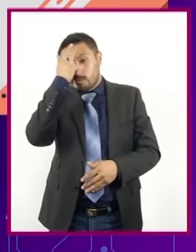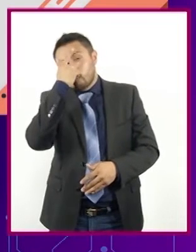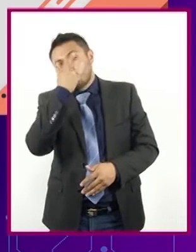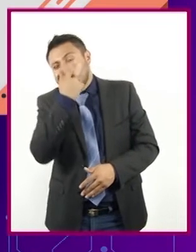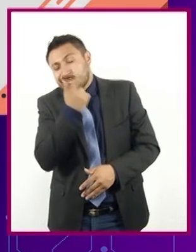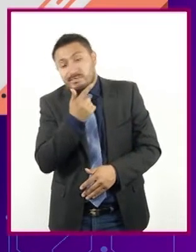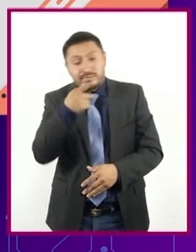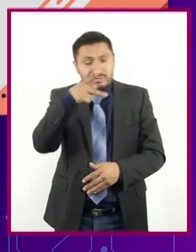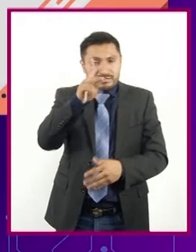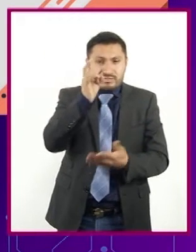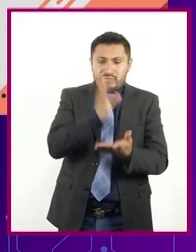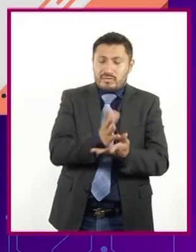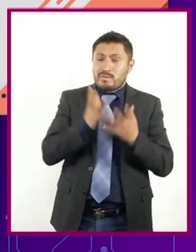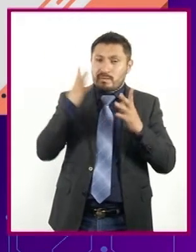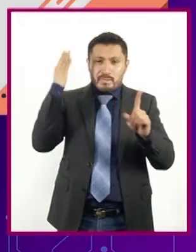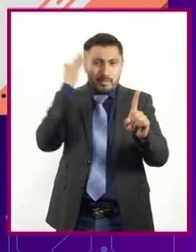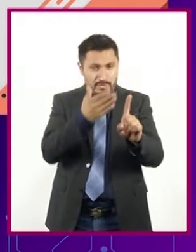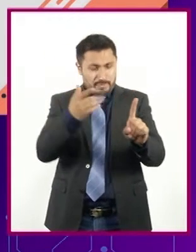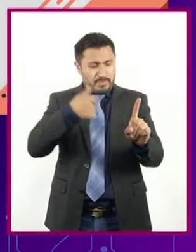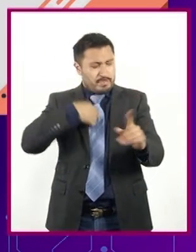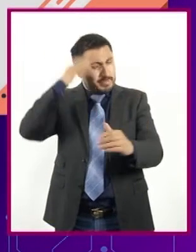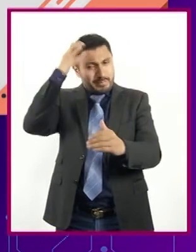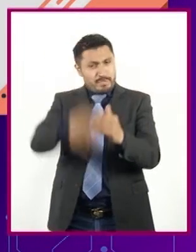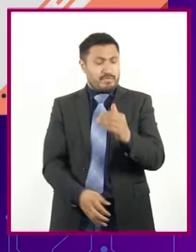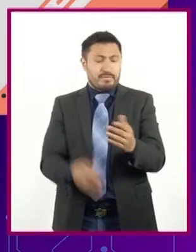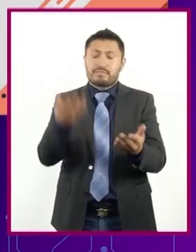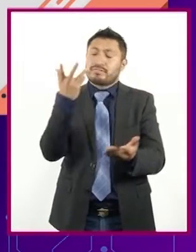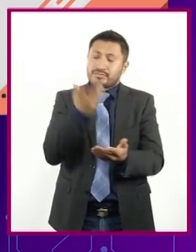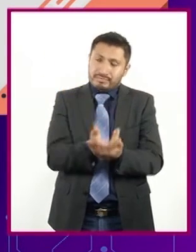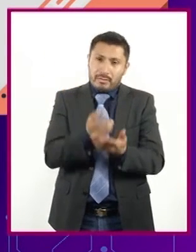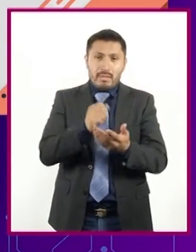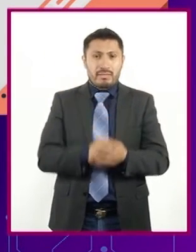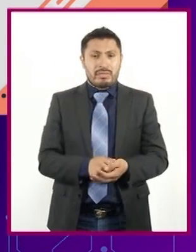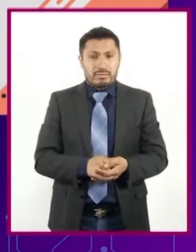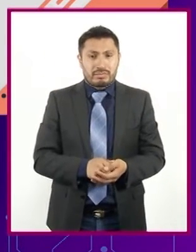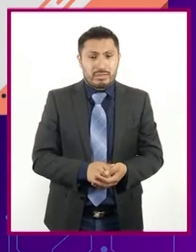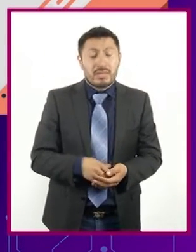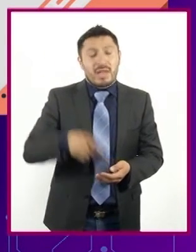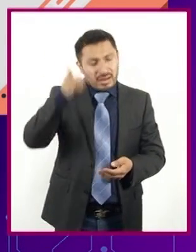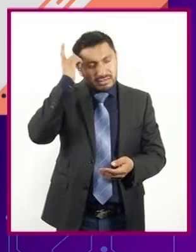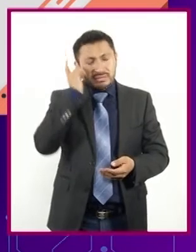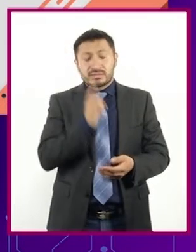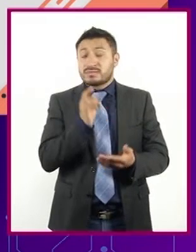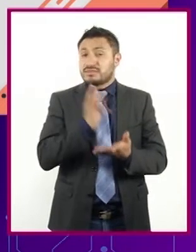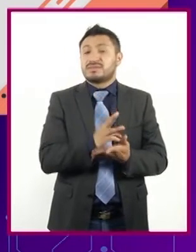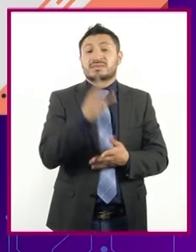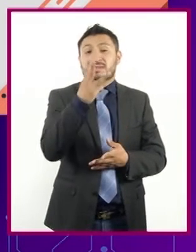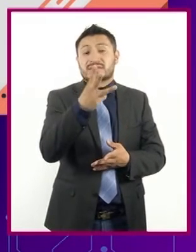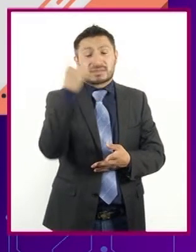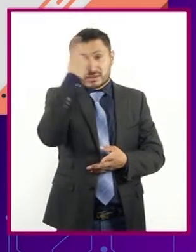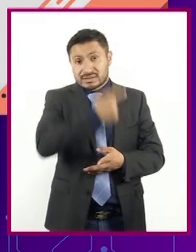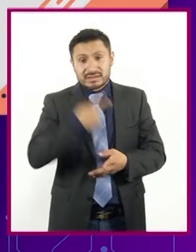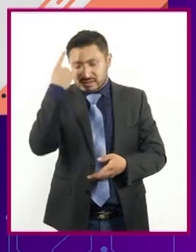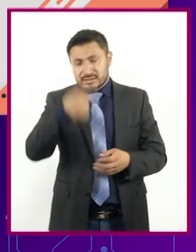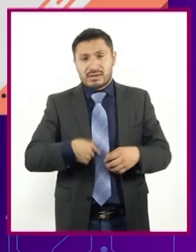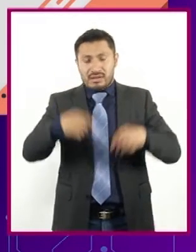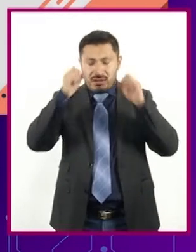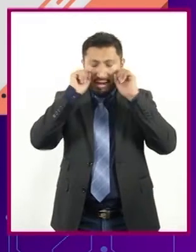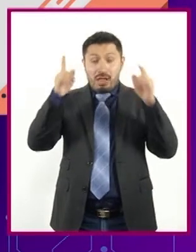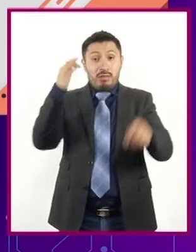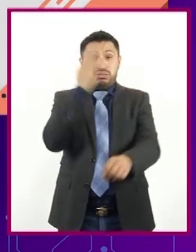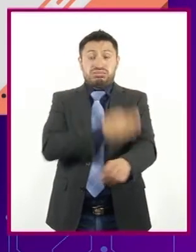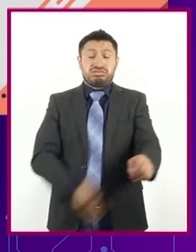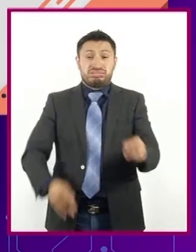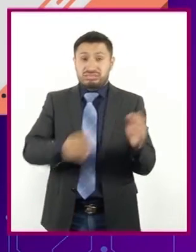pero mi único deseo era poder terminar y descansar. Dormí solo 3 horas y me levanté tarde